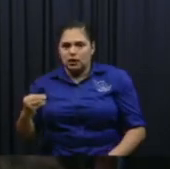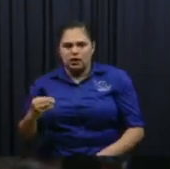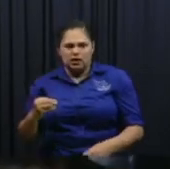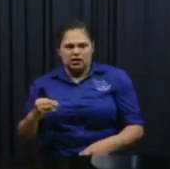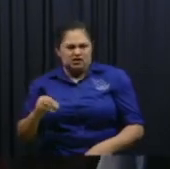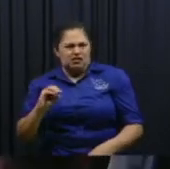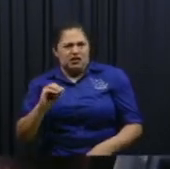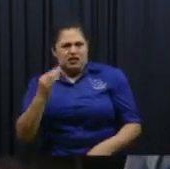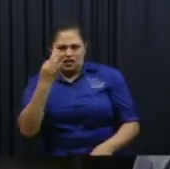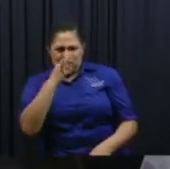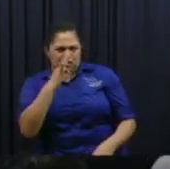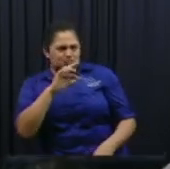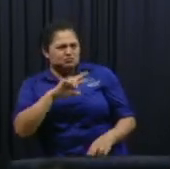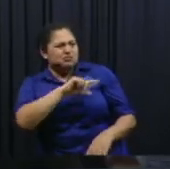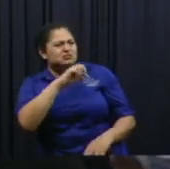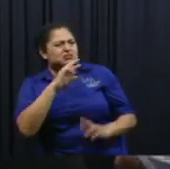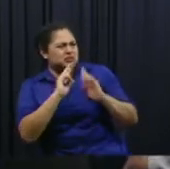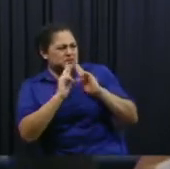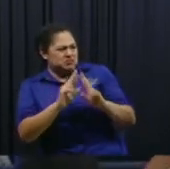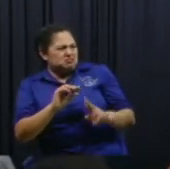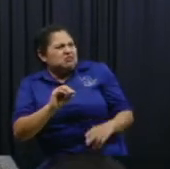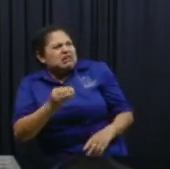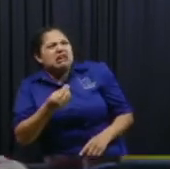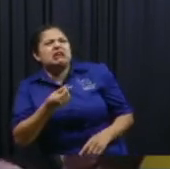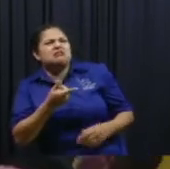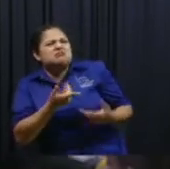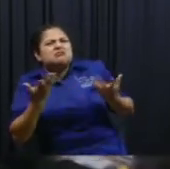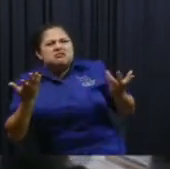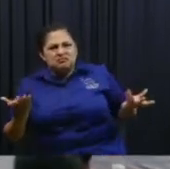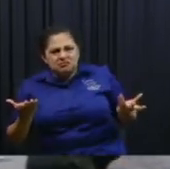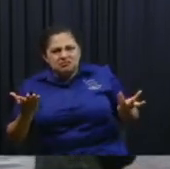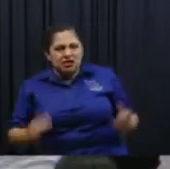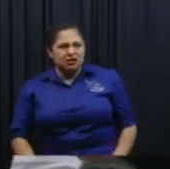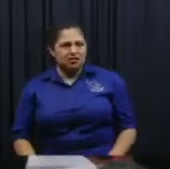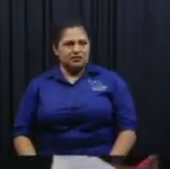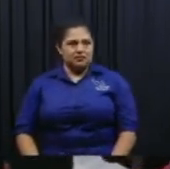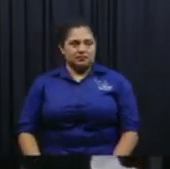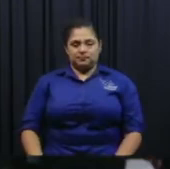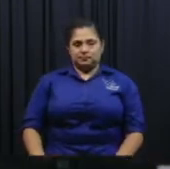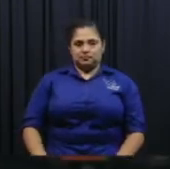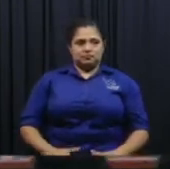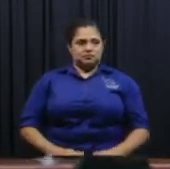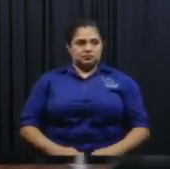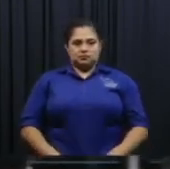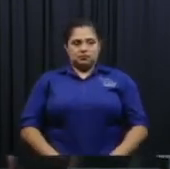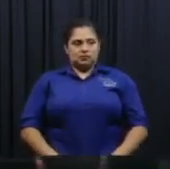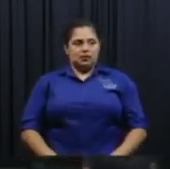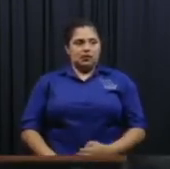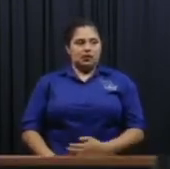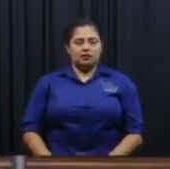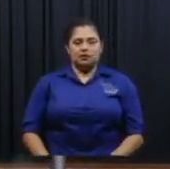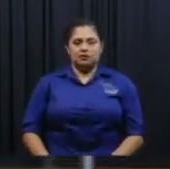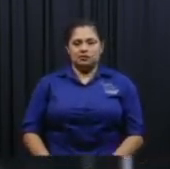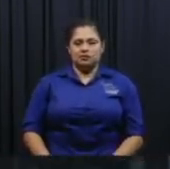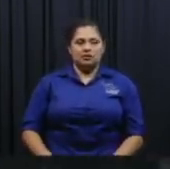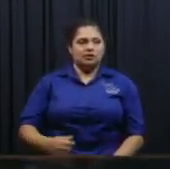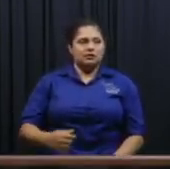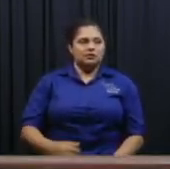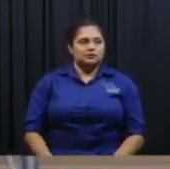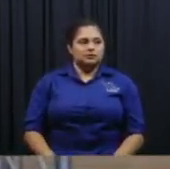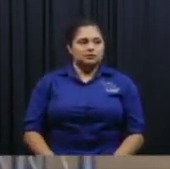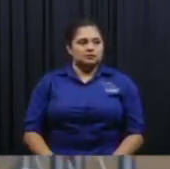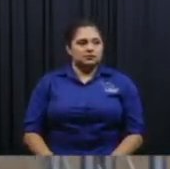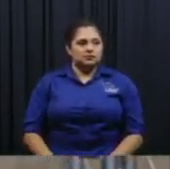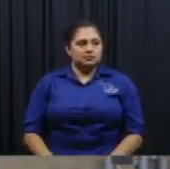cántico nuevo y él pero por lo menos bueno la agarré como agarro muchos salmistas en